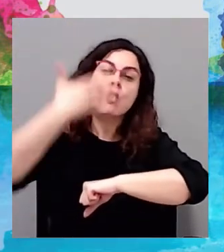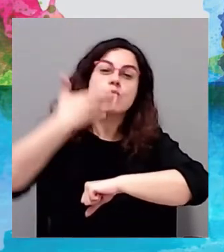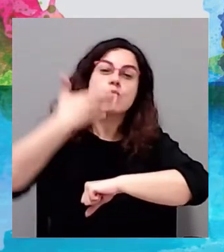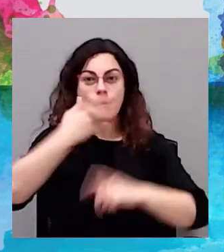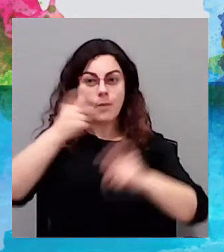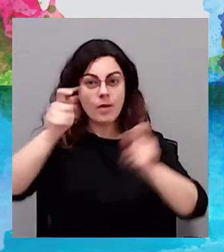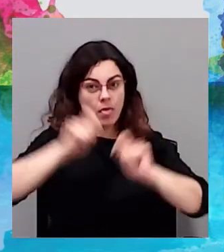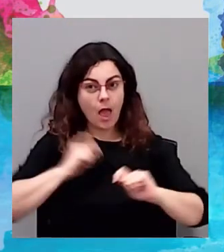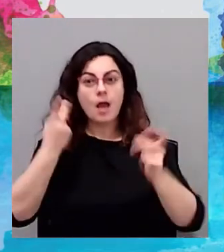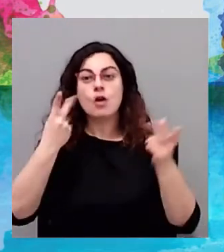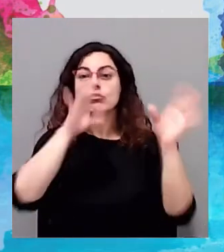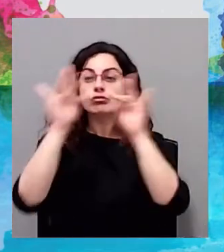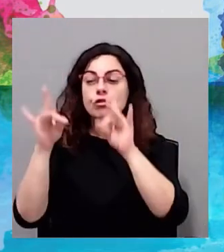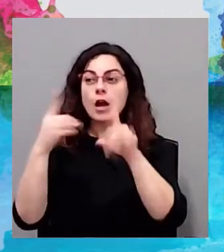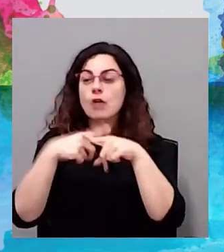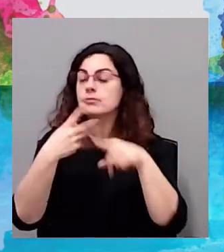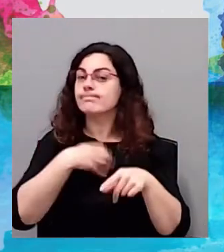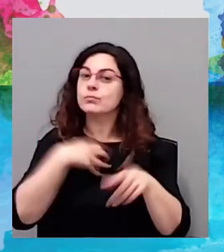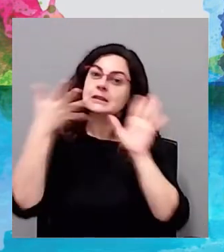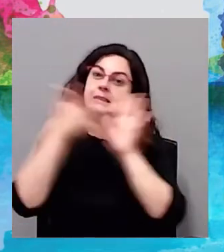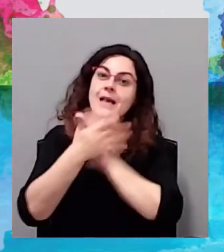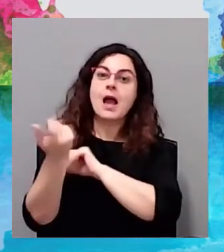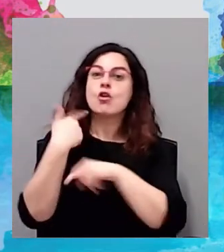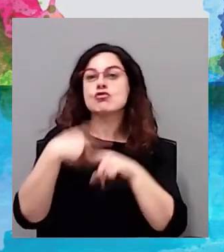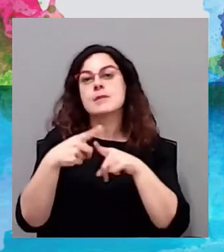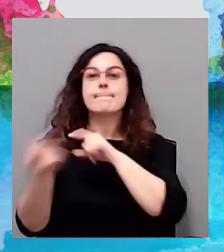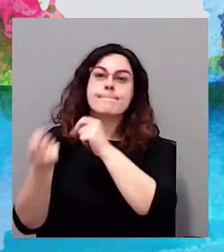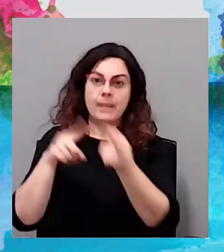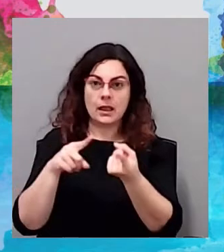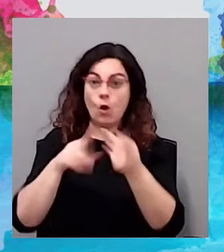mismo. Y por último, los complementos. Hay